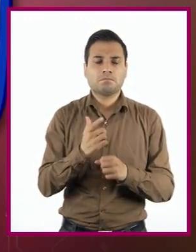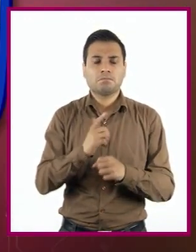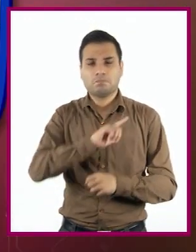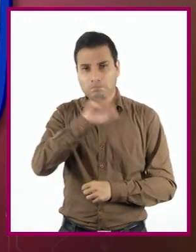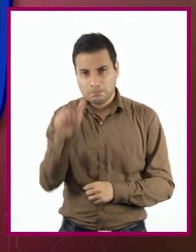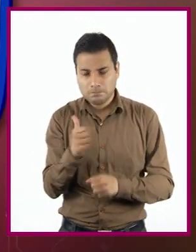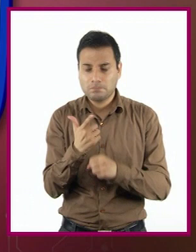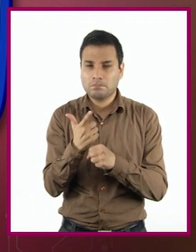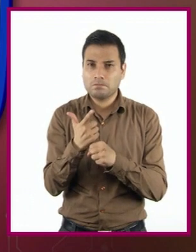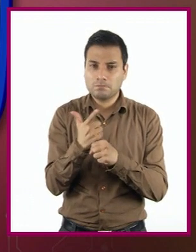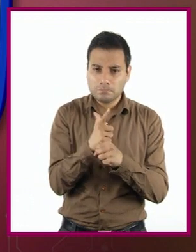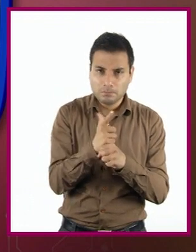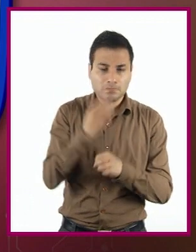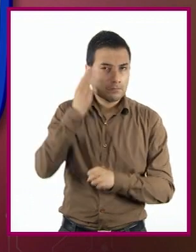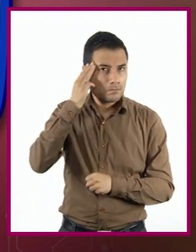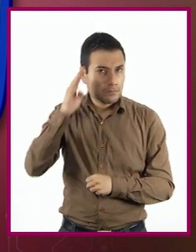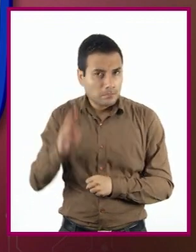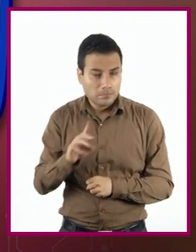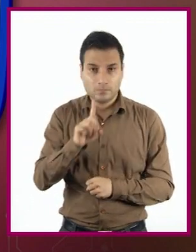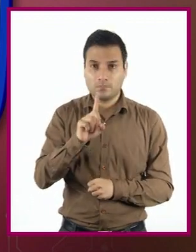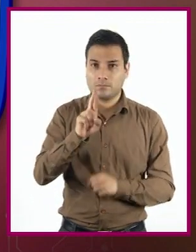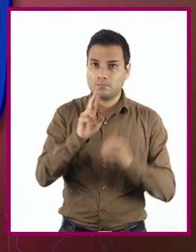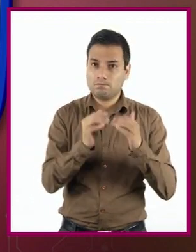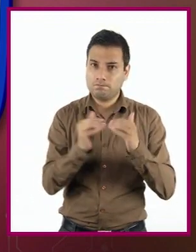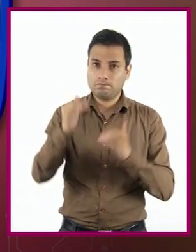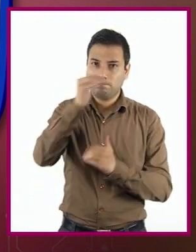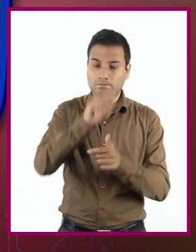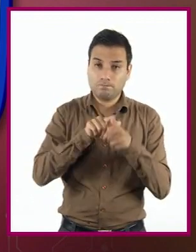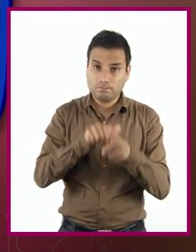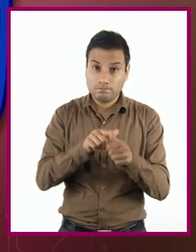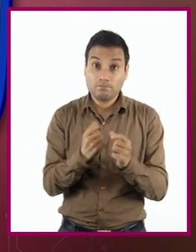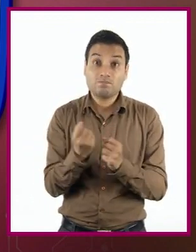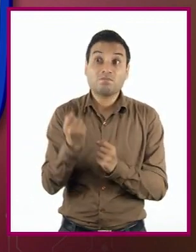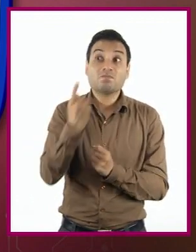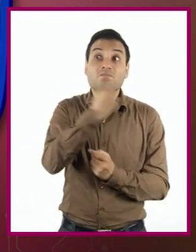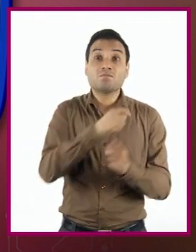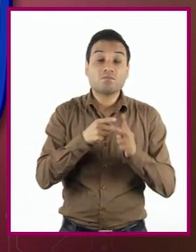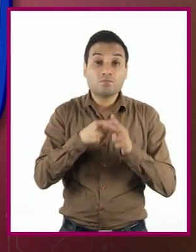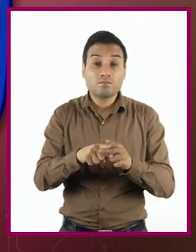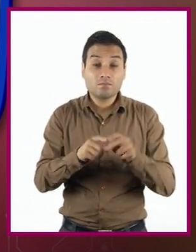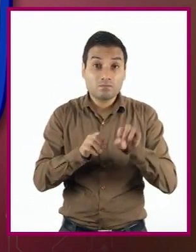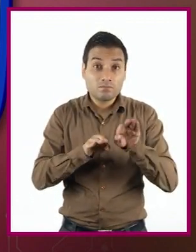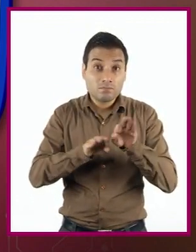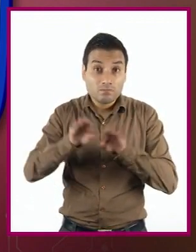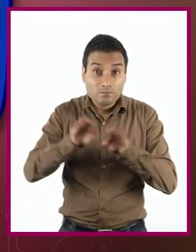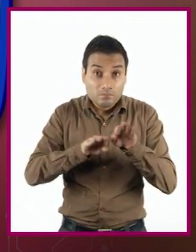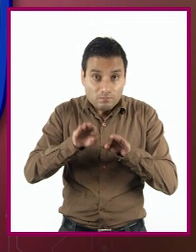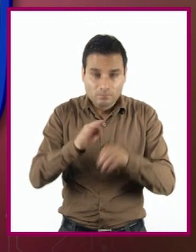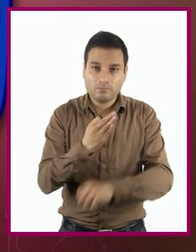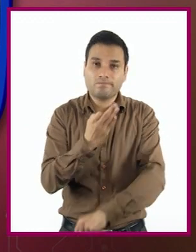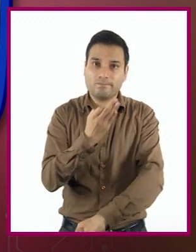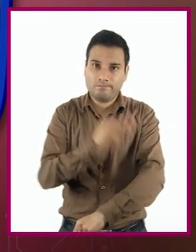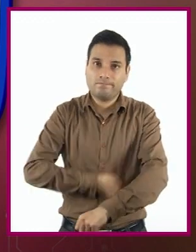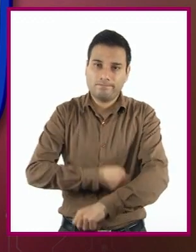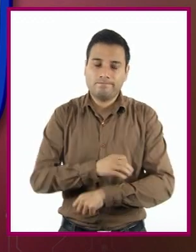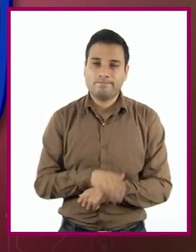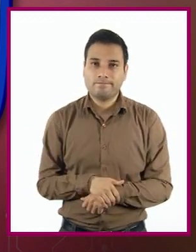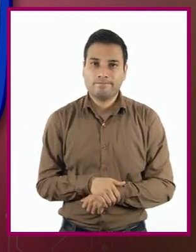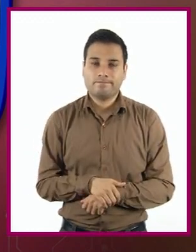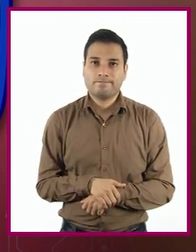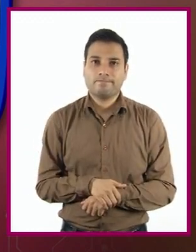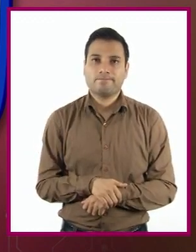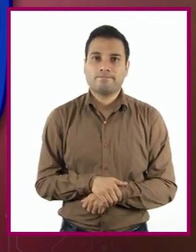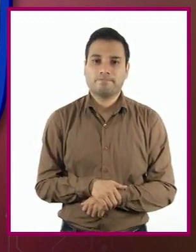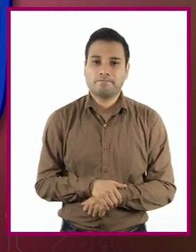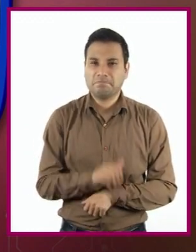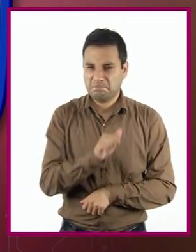doctorado, por lo que inician su vida profesional algunos años después que otros profesionistas. Otro de